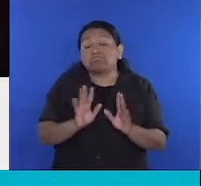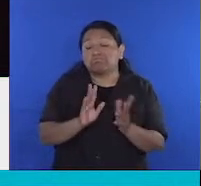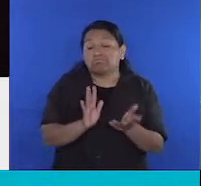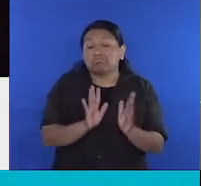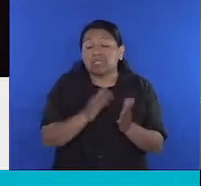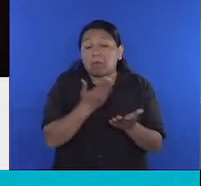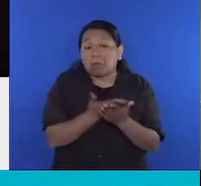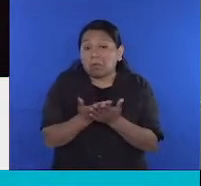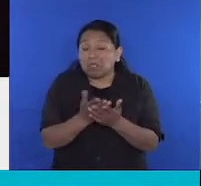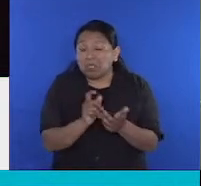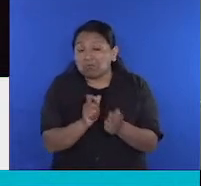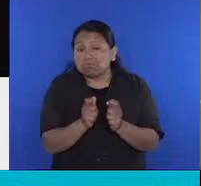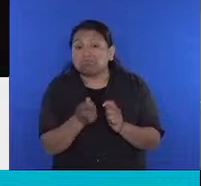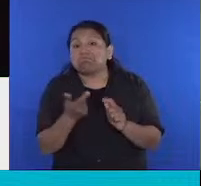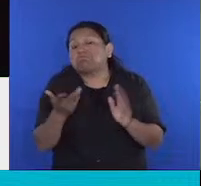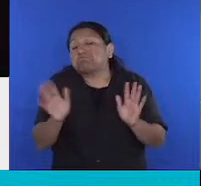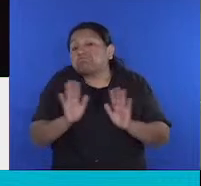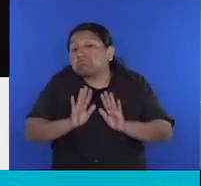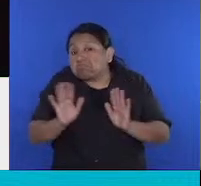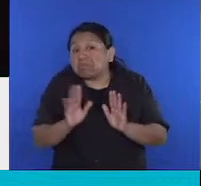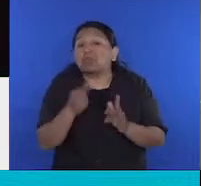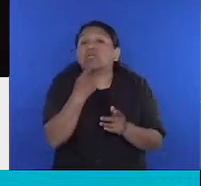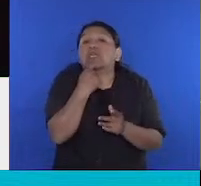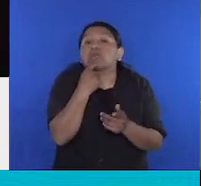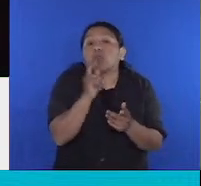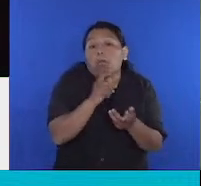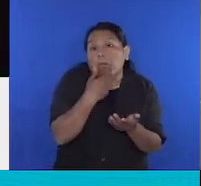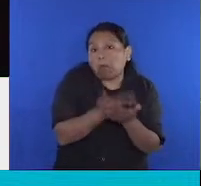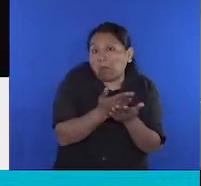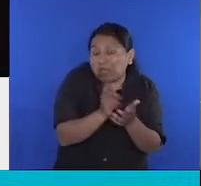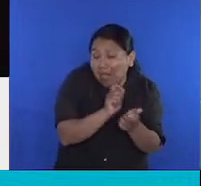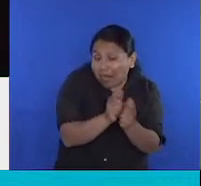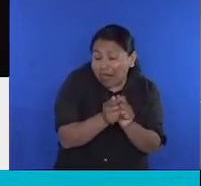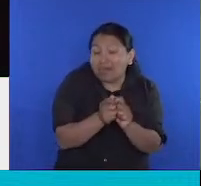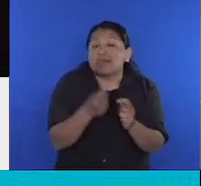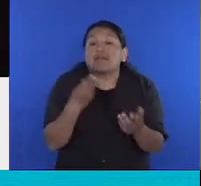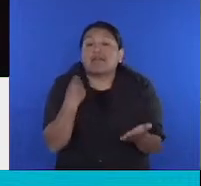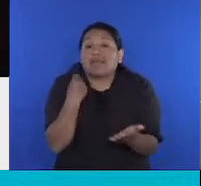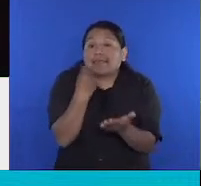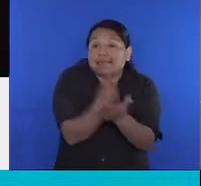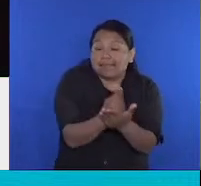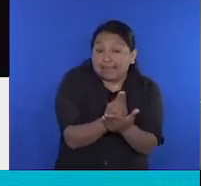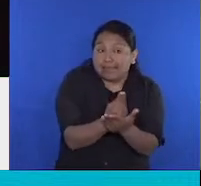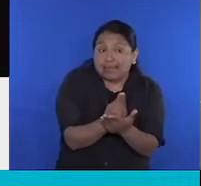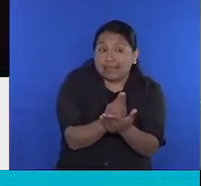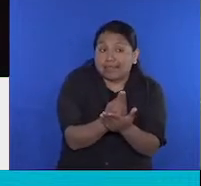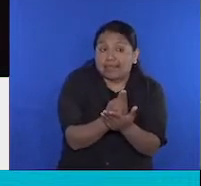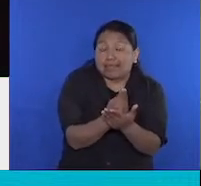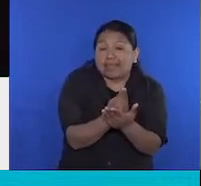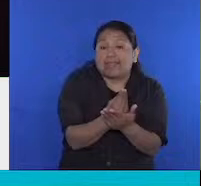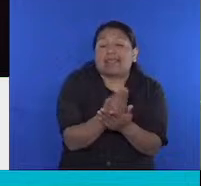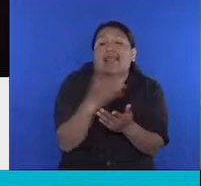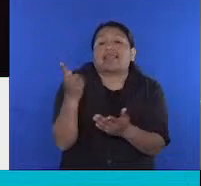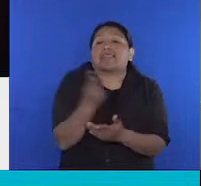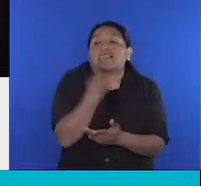es que la designación de los directores de la